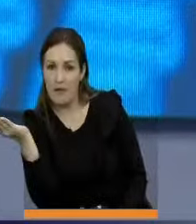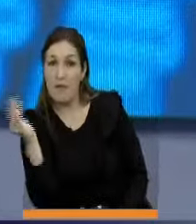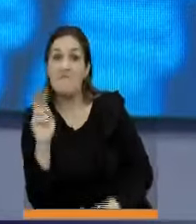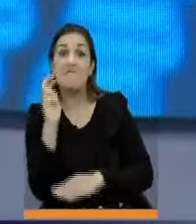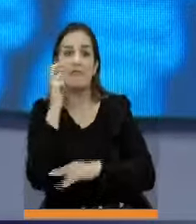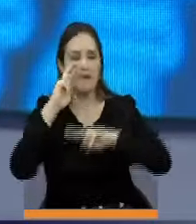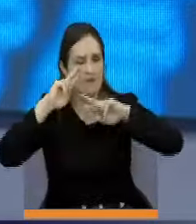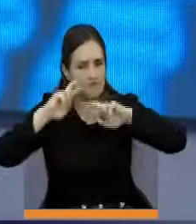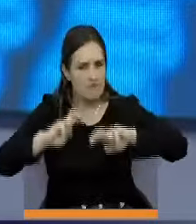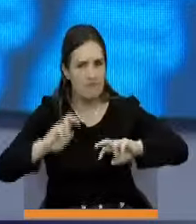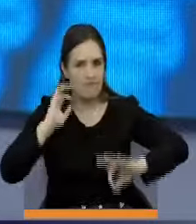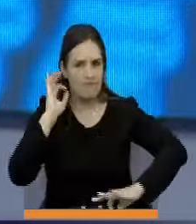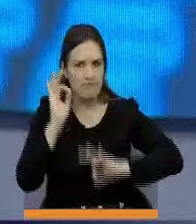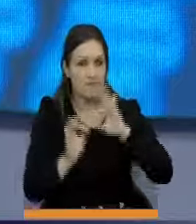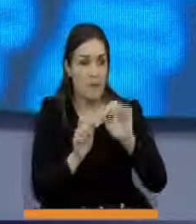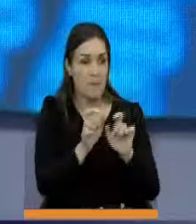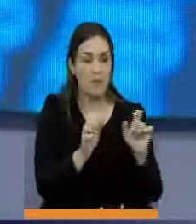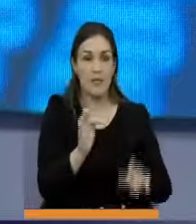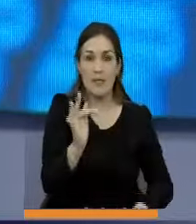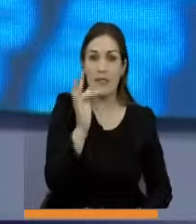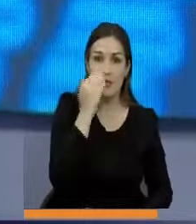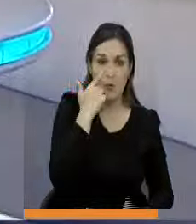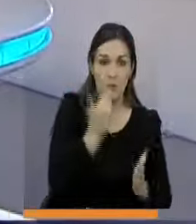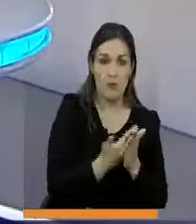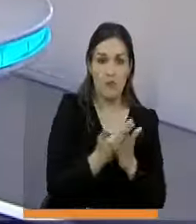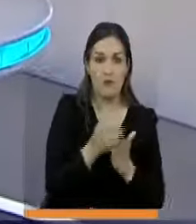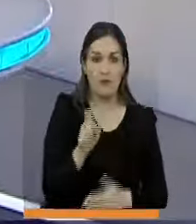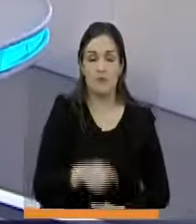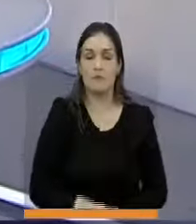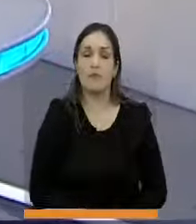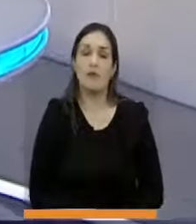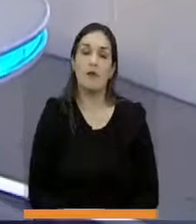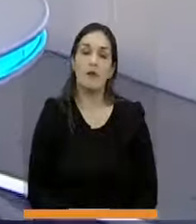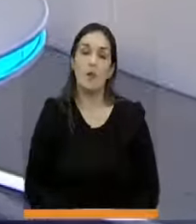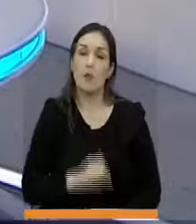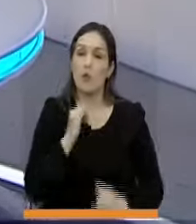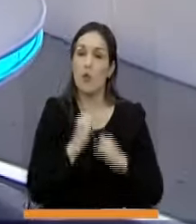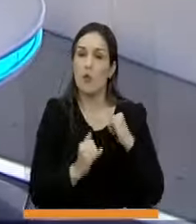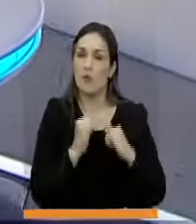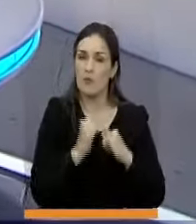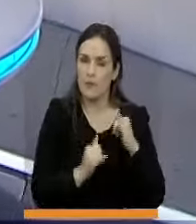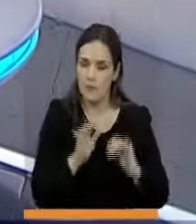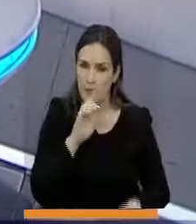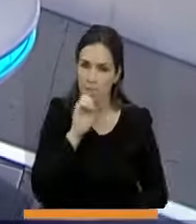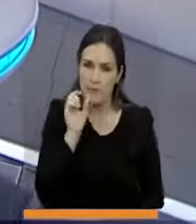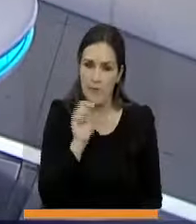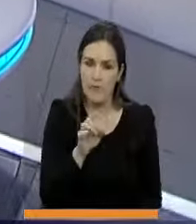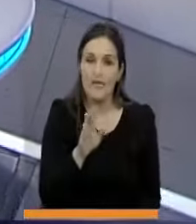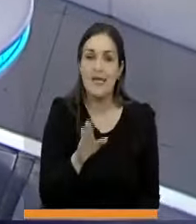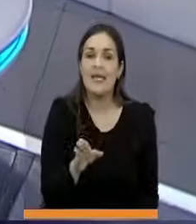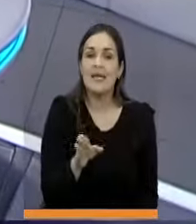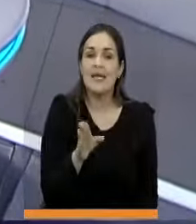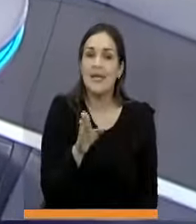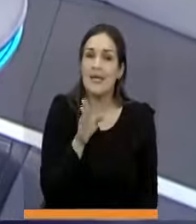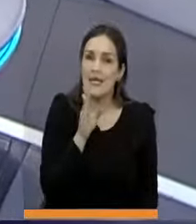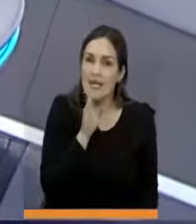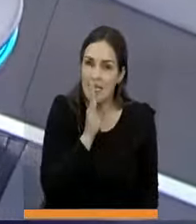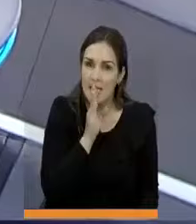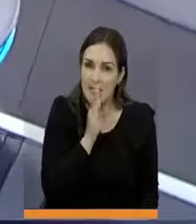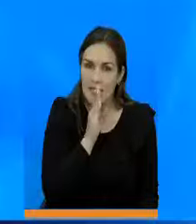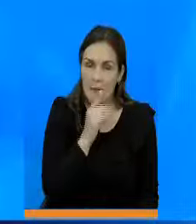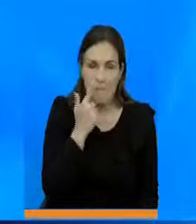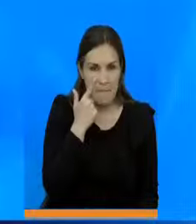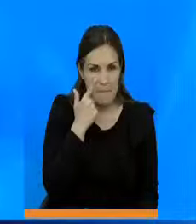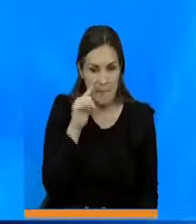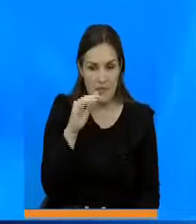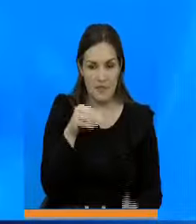a proteger a los testigos y las pruebas. Entonces, ya para finalizar, ¿quiénes estarían involucrados precisamente y al parecer en toda